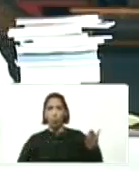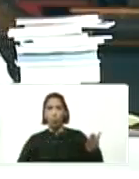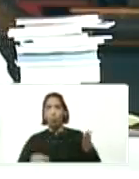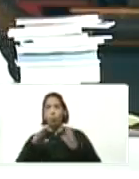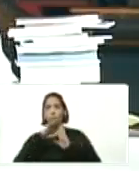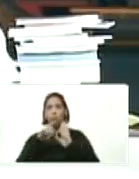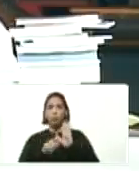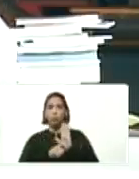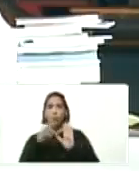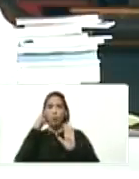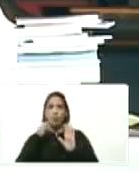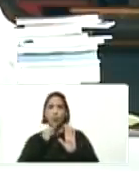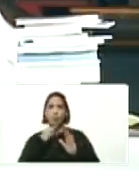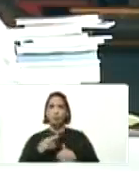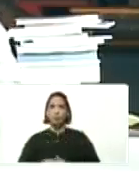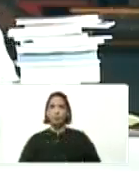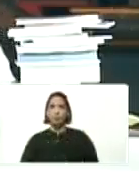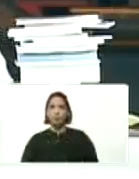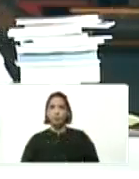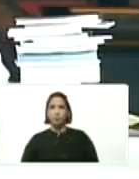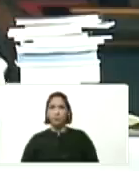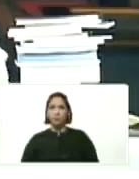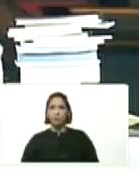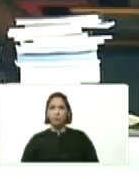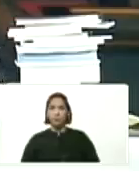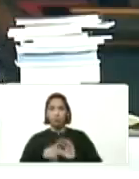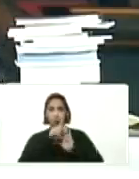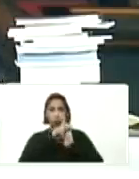Bolivariana, del preámbulo,